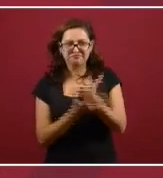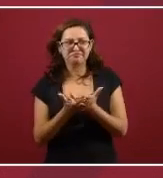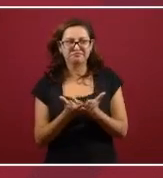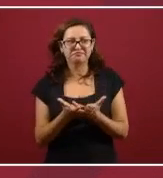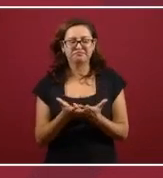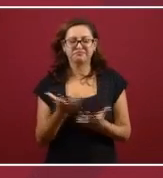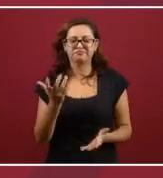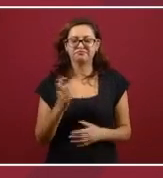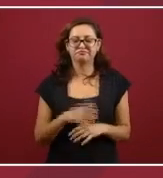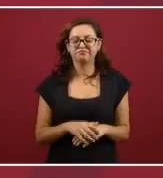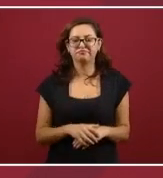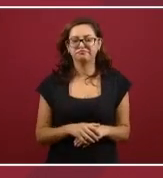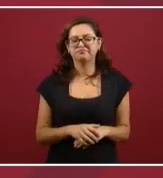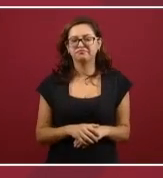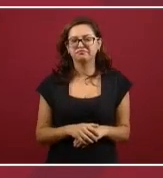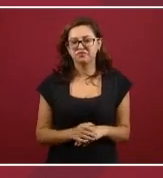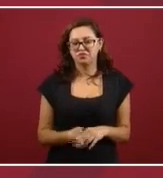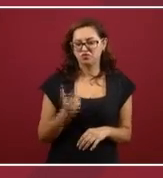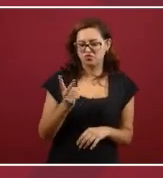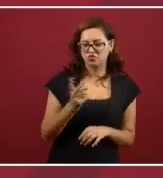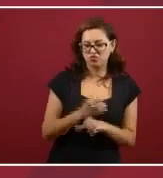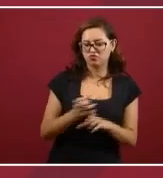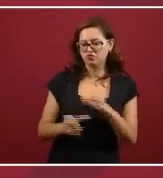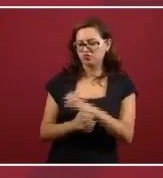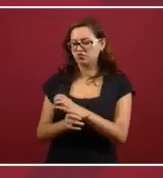acerca de estos productos.